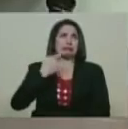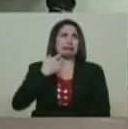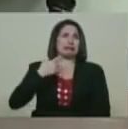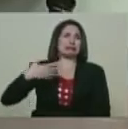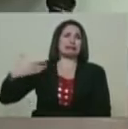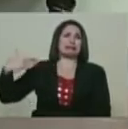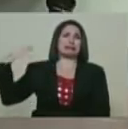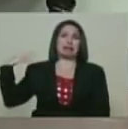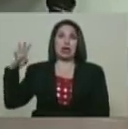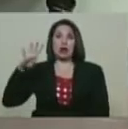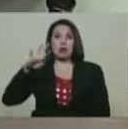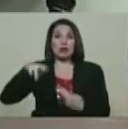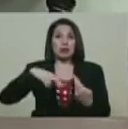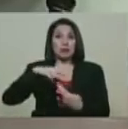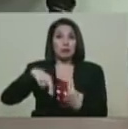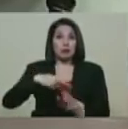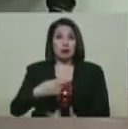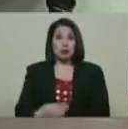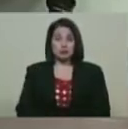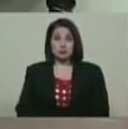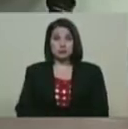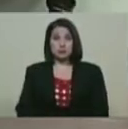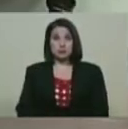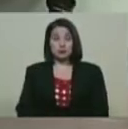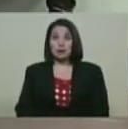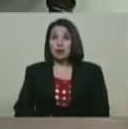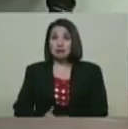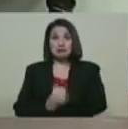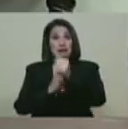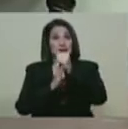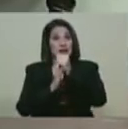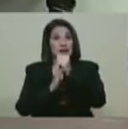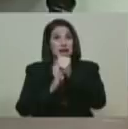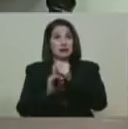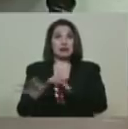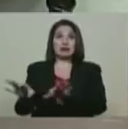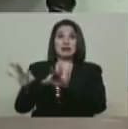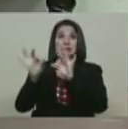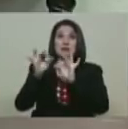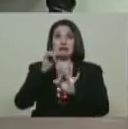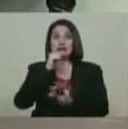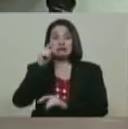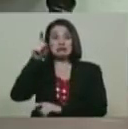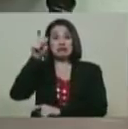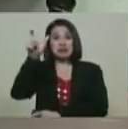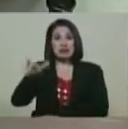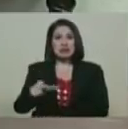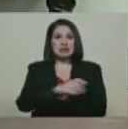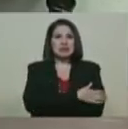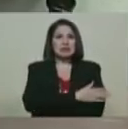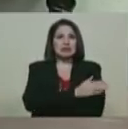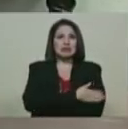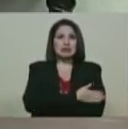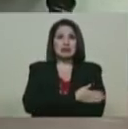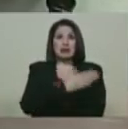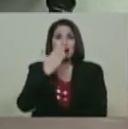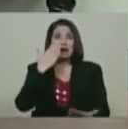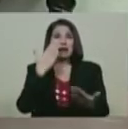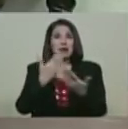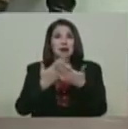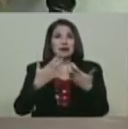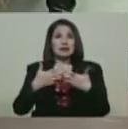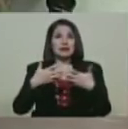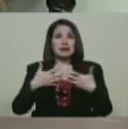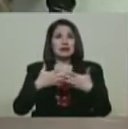Cuarta República. Ese es el líder, compatriota, que me escucha, que te pusieron al frente de la mayoría